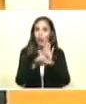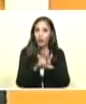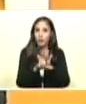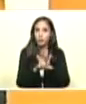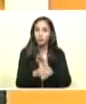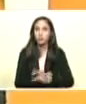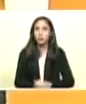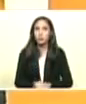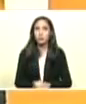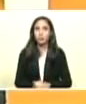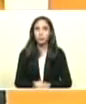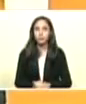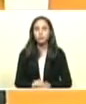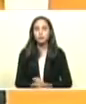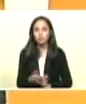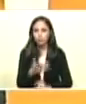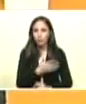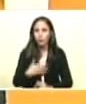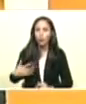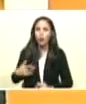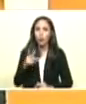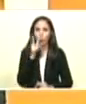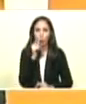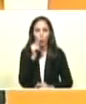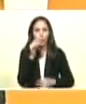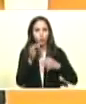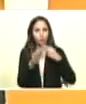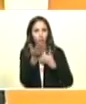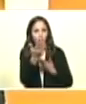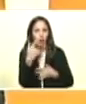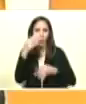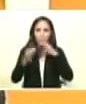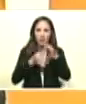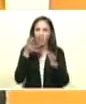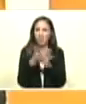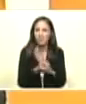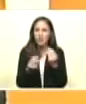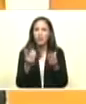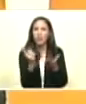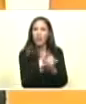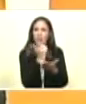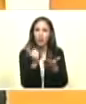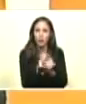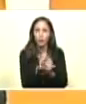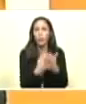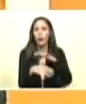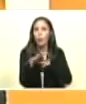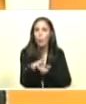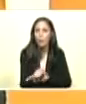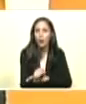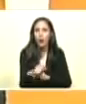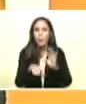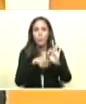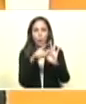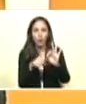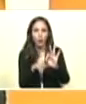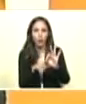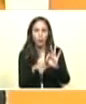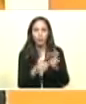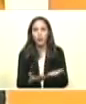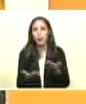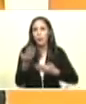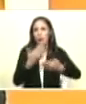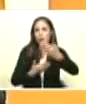Carlos Vargas, superintendente, le explicara a nuestro pueblo de qué se trata el manual de adquisición de licencias para las casas de